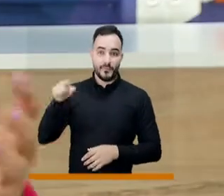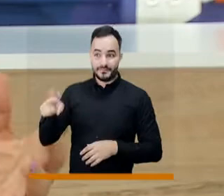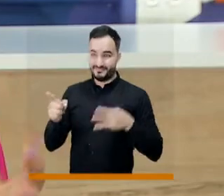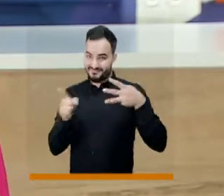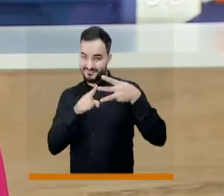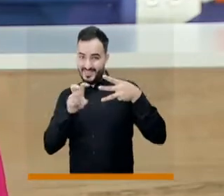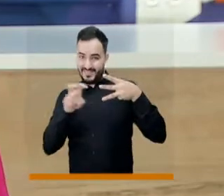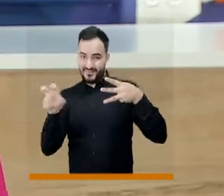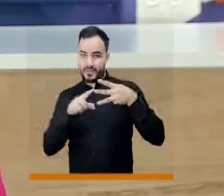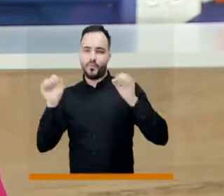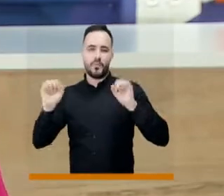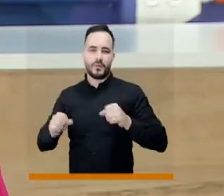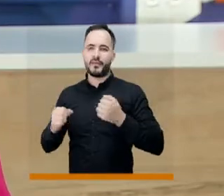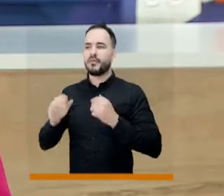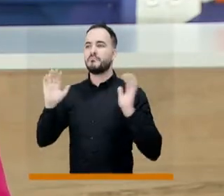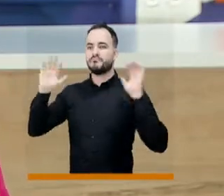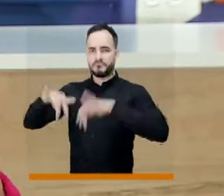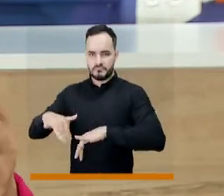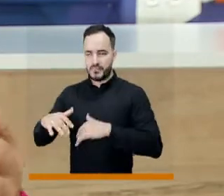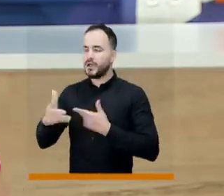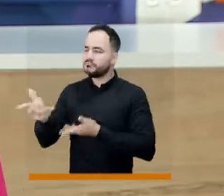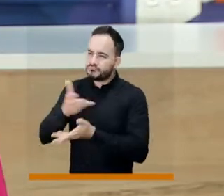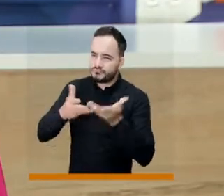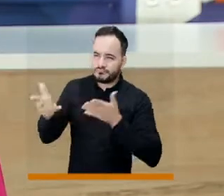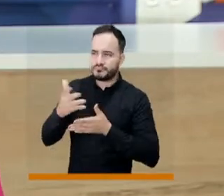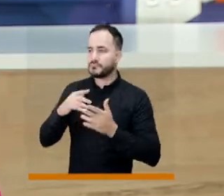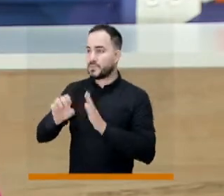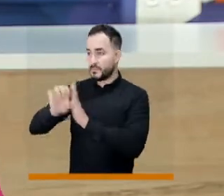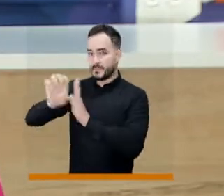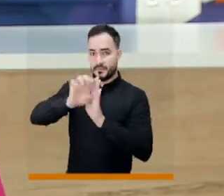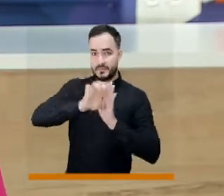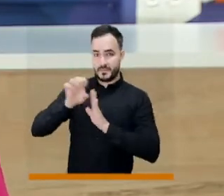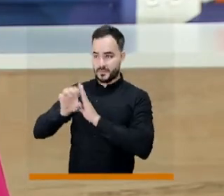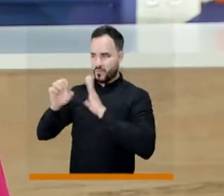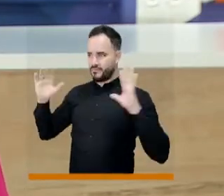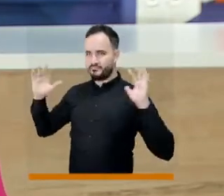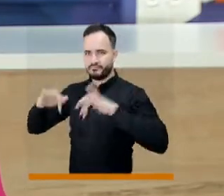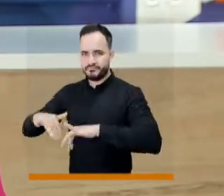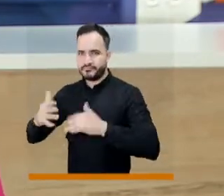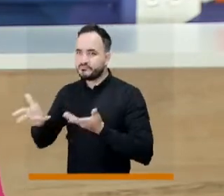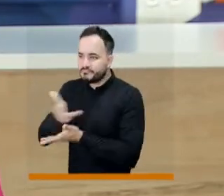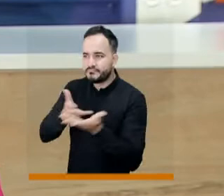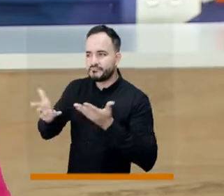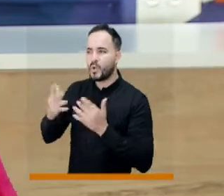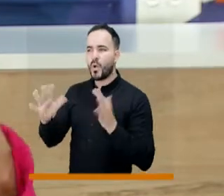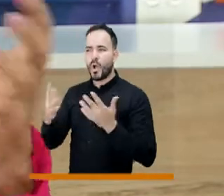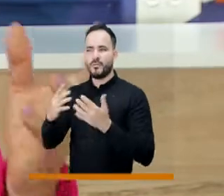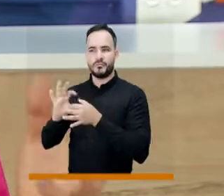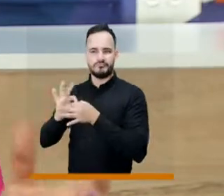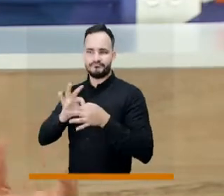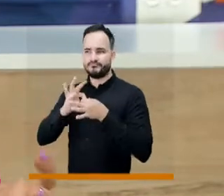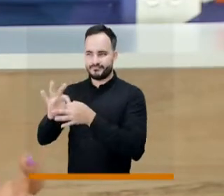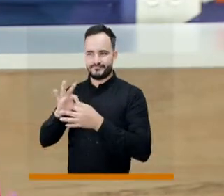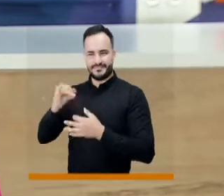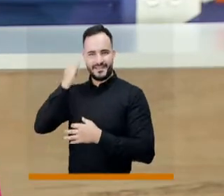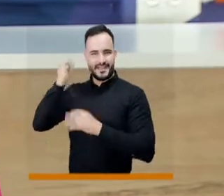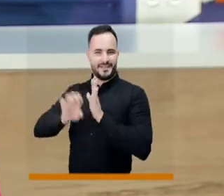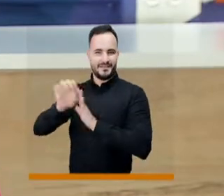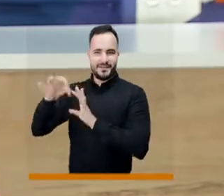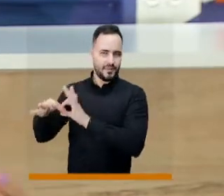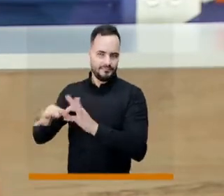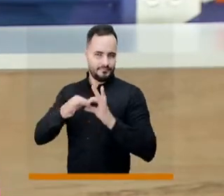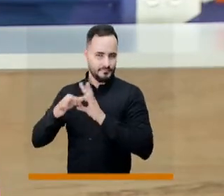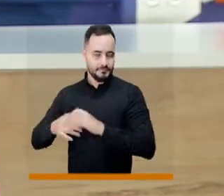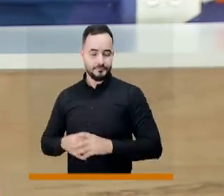de encuentros, de facilitar, organizar, planear y crear programas de encuentro